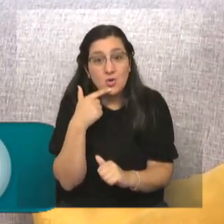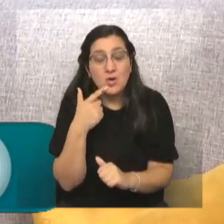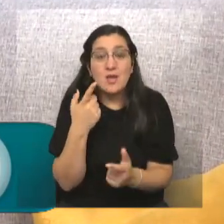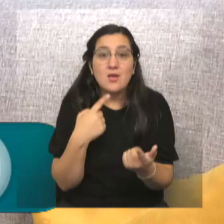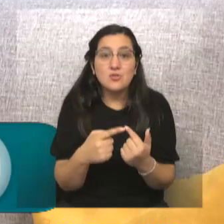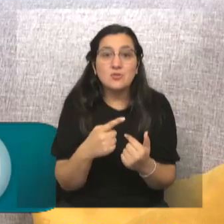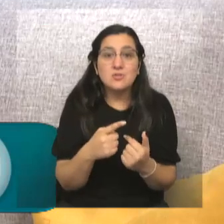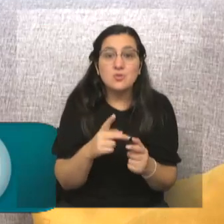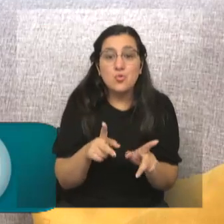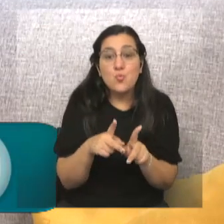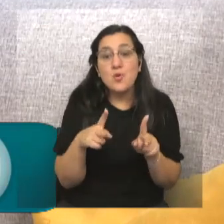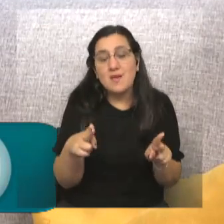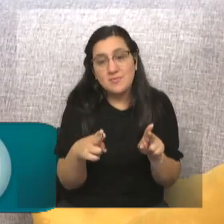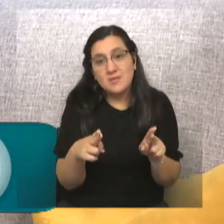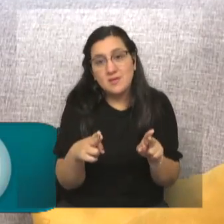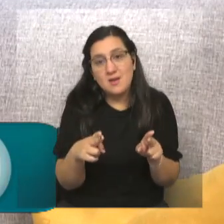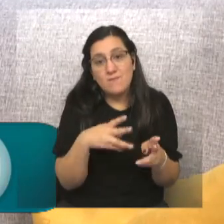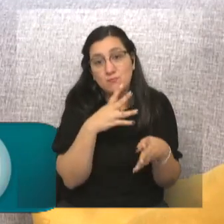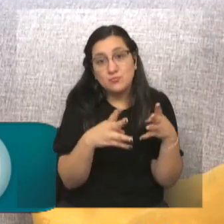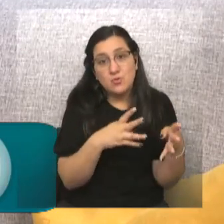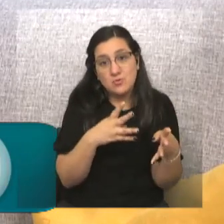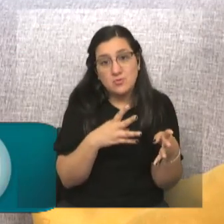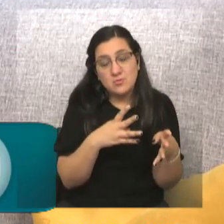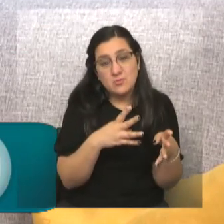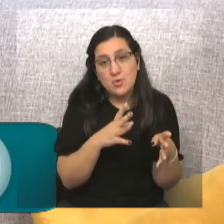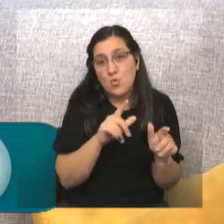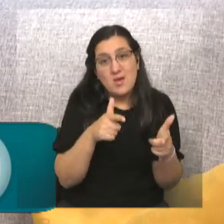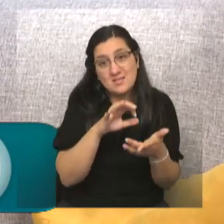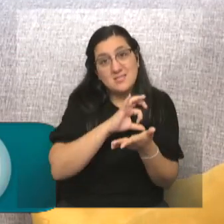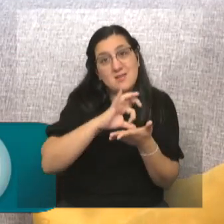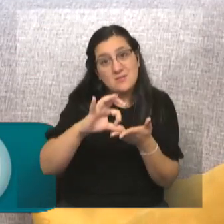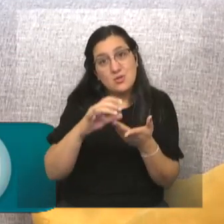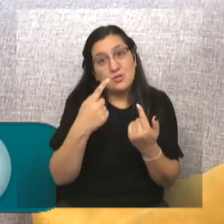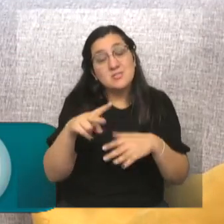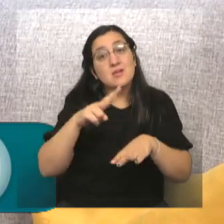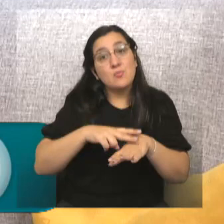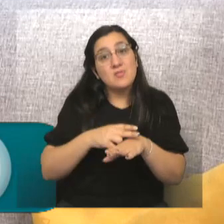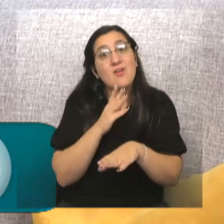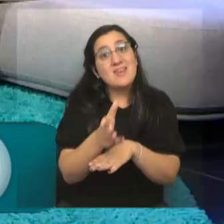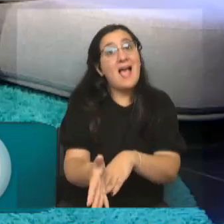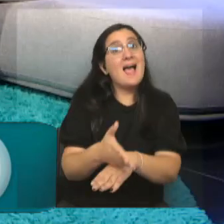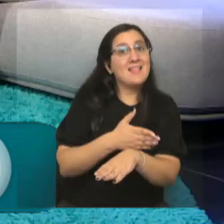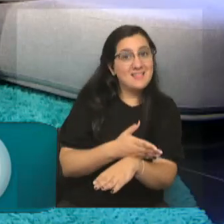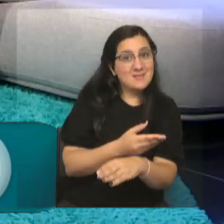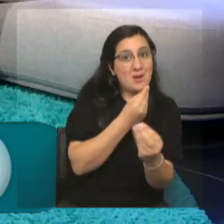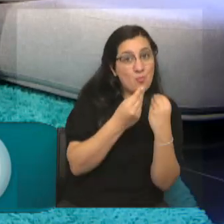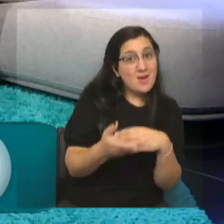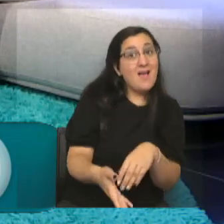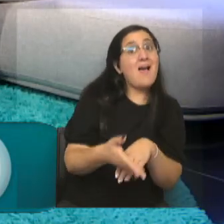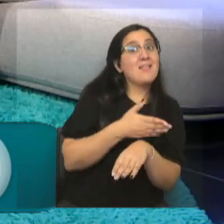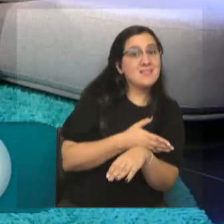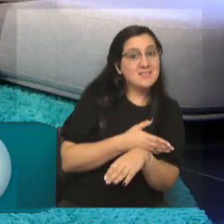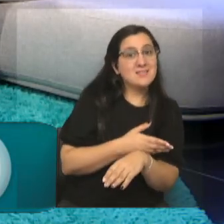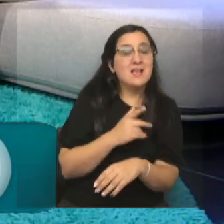Entonces, como durante la función no hay servicio, se recomienda ir antes. Hoy pueden pedir después. Invitación hechísima, entonces.